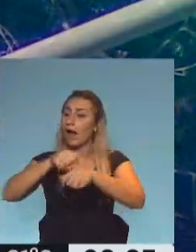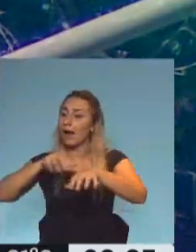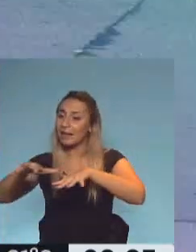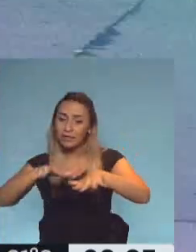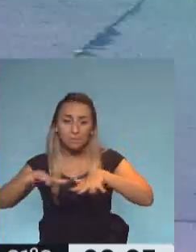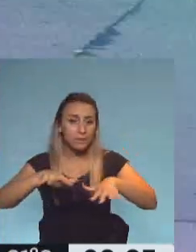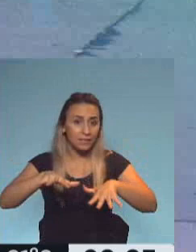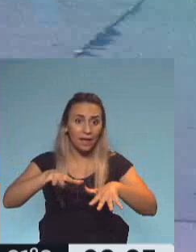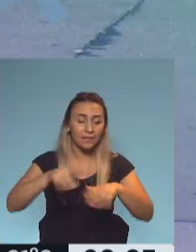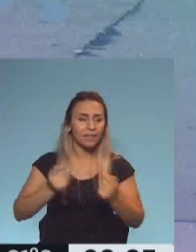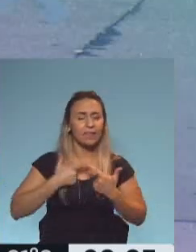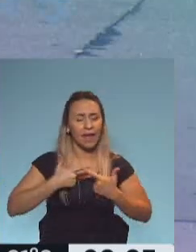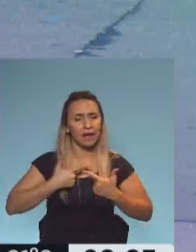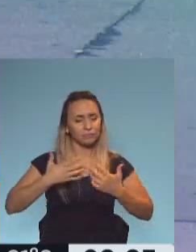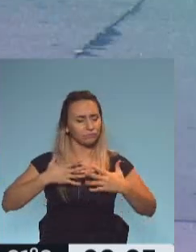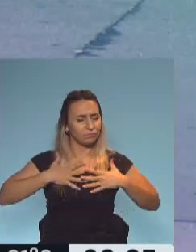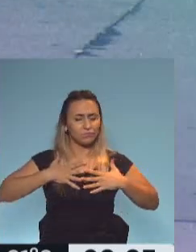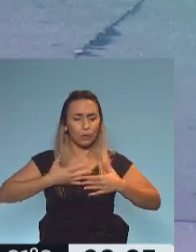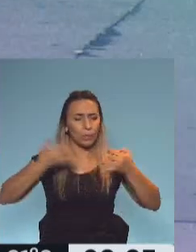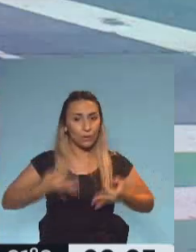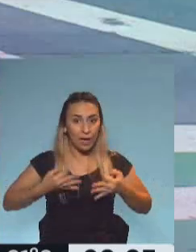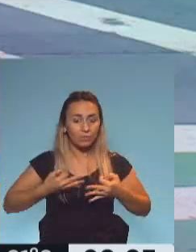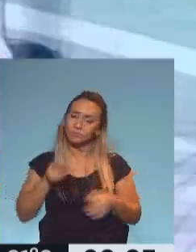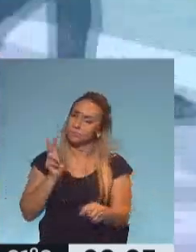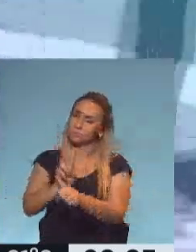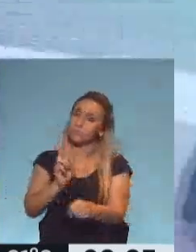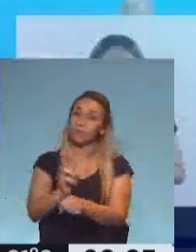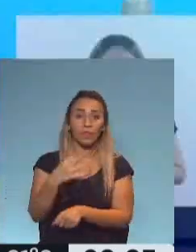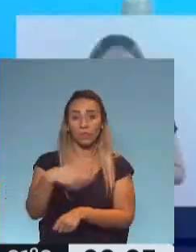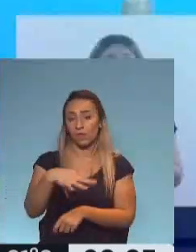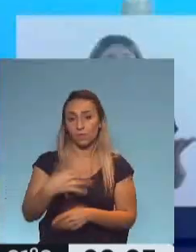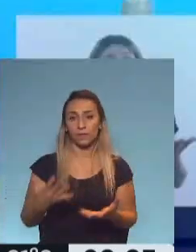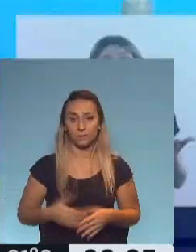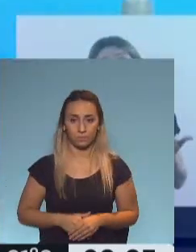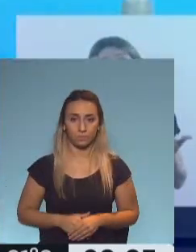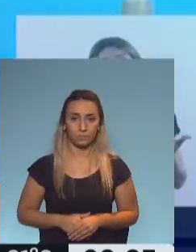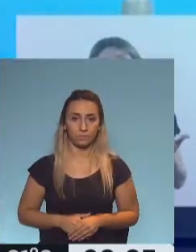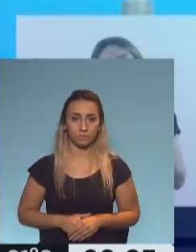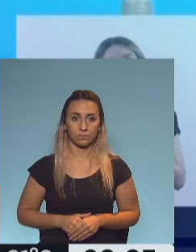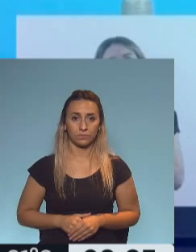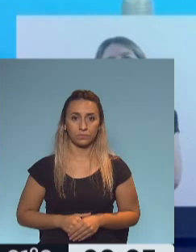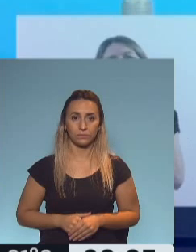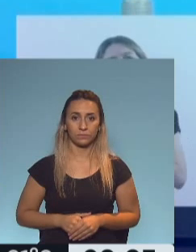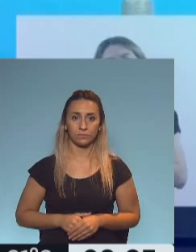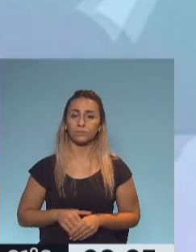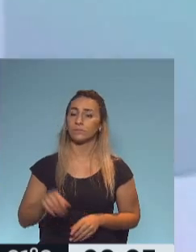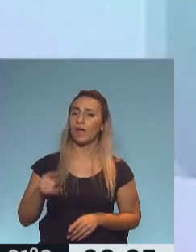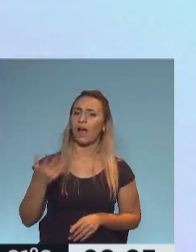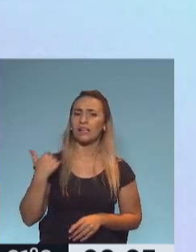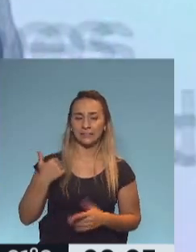hacen al bienestar integral de las personas. Creo que él ayer estaba muy exaltado hablándole a su público.